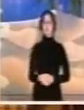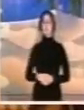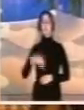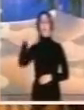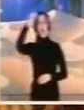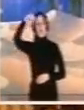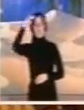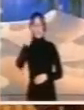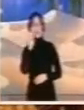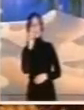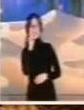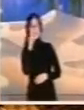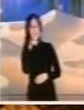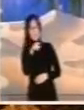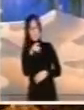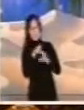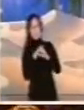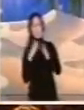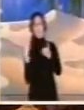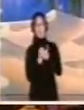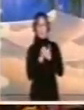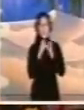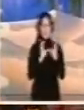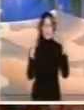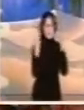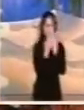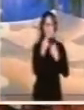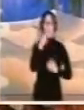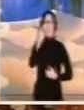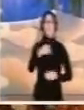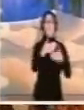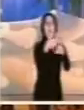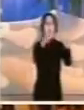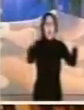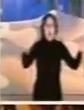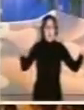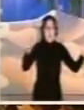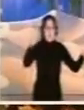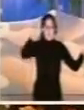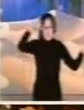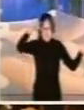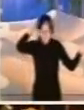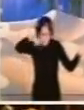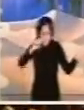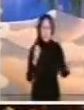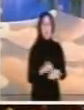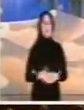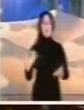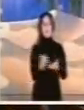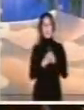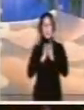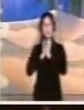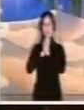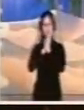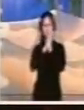gruta y al grito de ¡Ábrete, sésamo! Las ladronas entraban en dicha cueva. La historia es más larga,